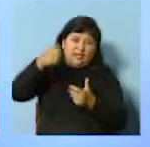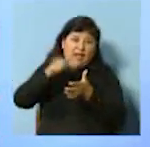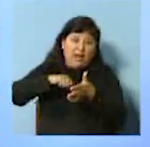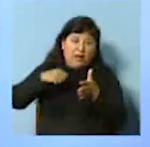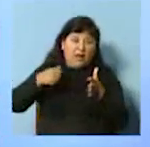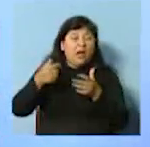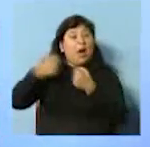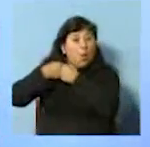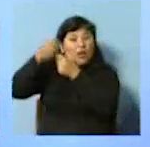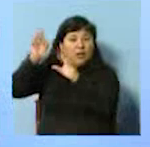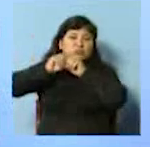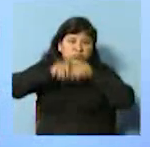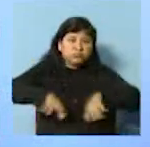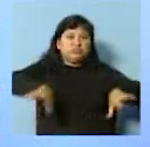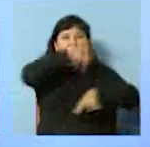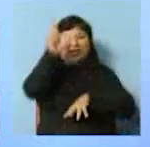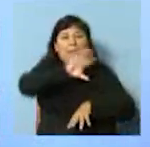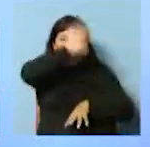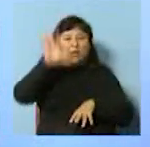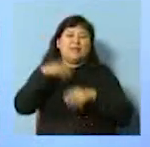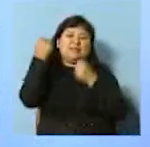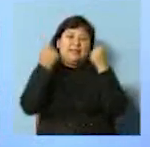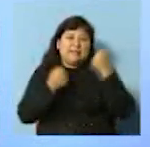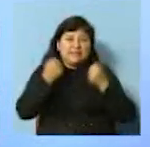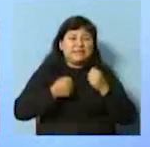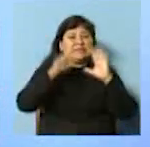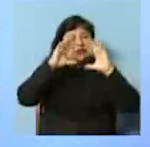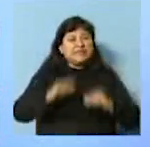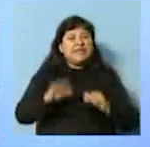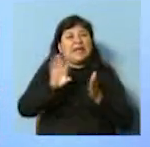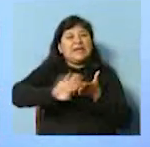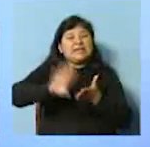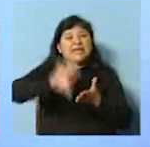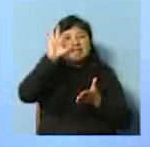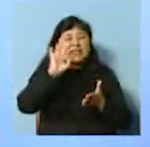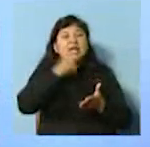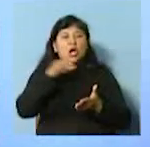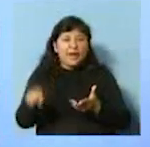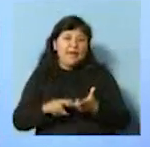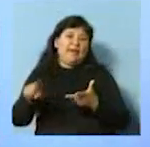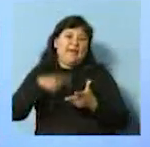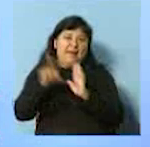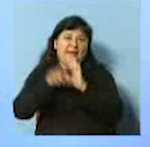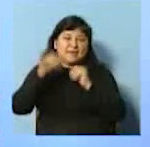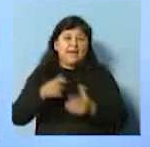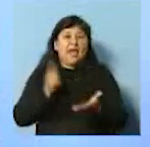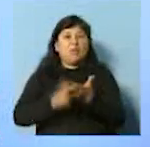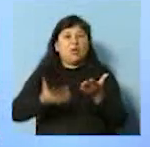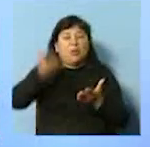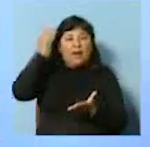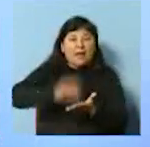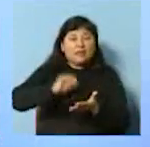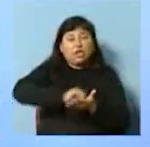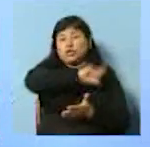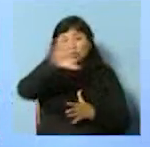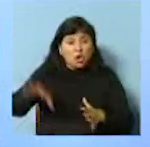las leyes de ajuste del déficit cero que bueno se achican los presupuesto de salud de educación es lo que lamentablemente están viviendo